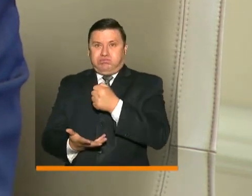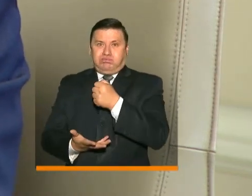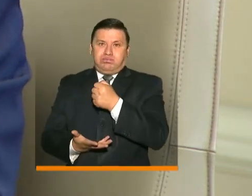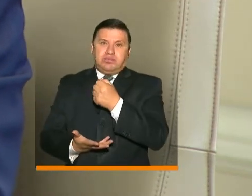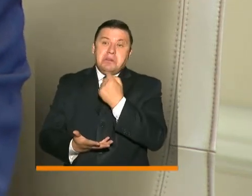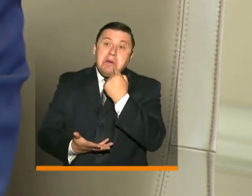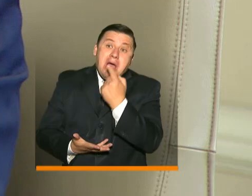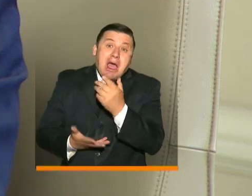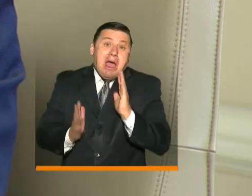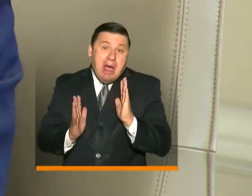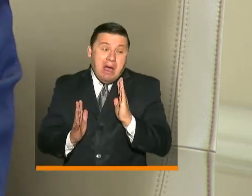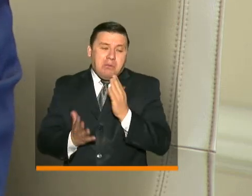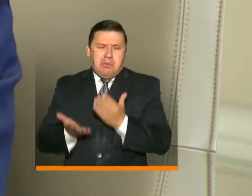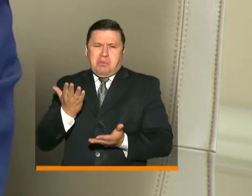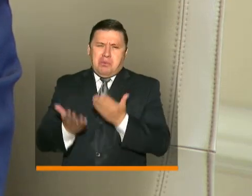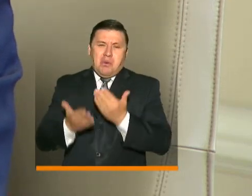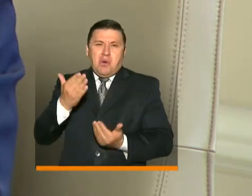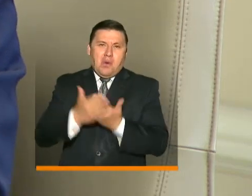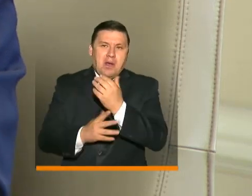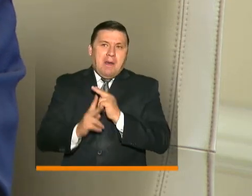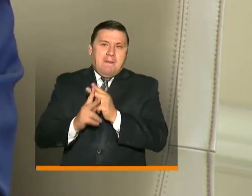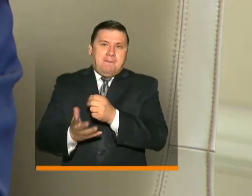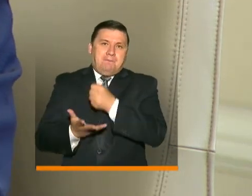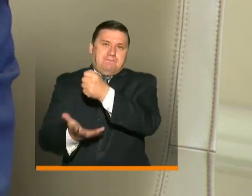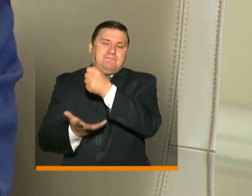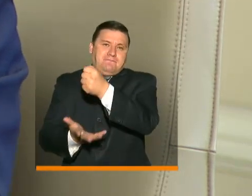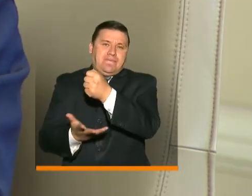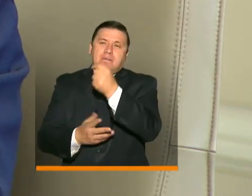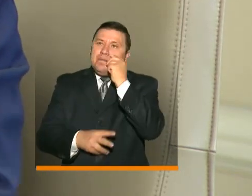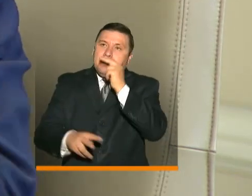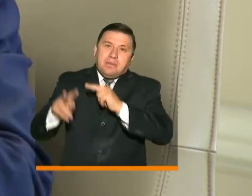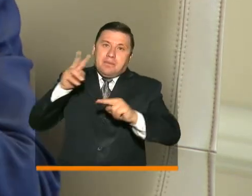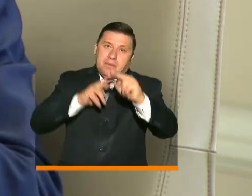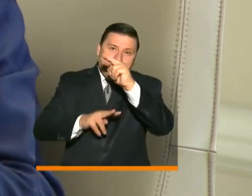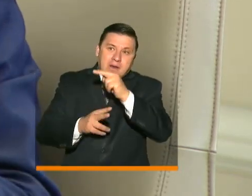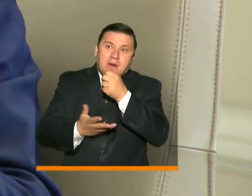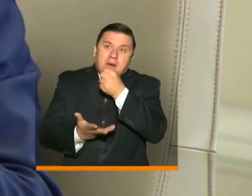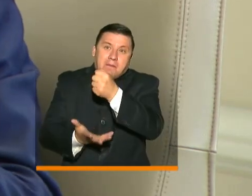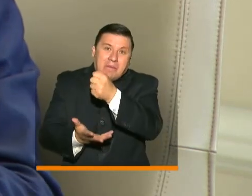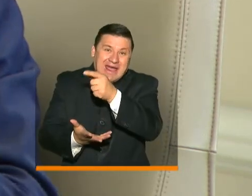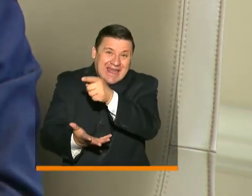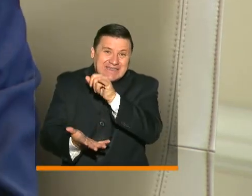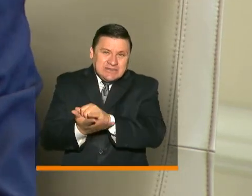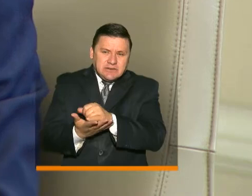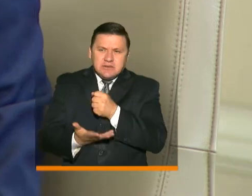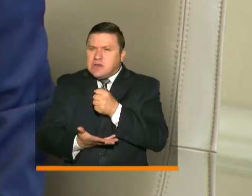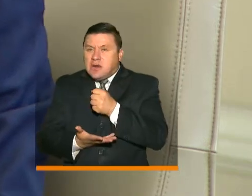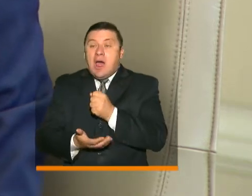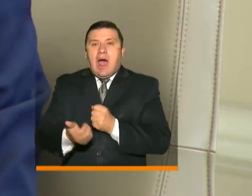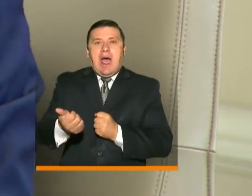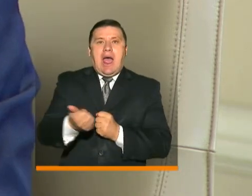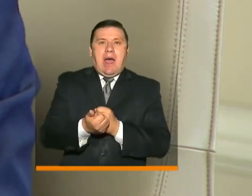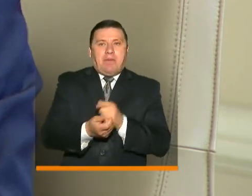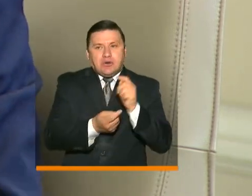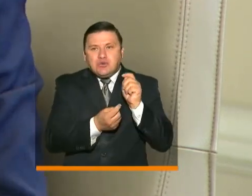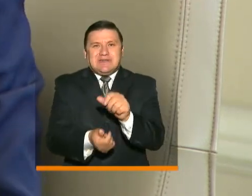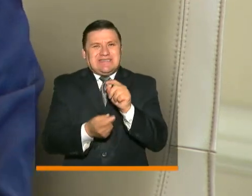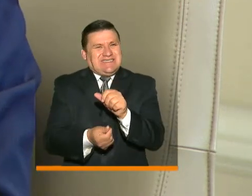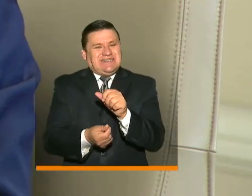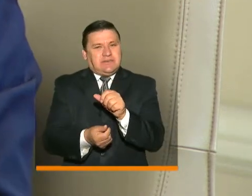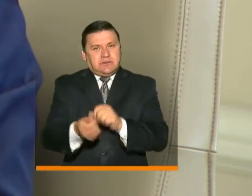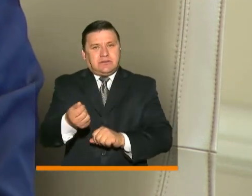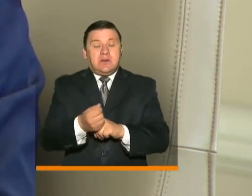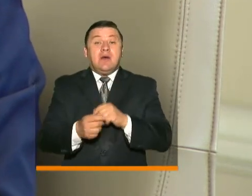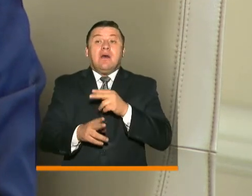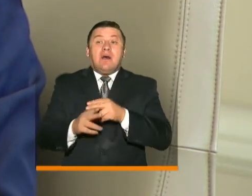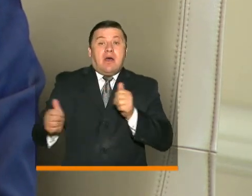estaremos comunicando una nueva línea de crédito para el sector del turismo, con más periodo de gracia y con un plazo mayor de la mano